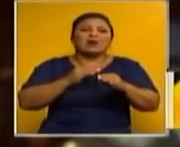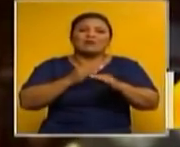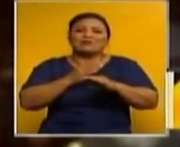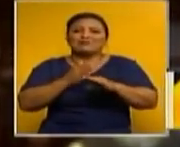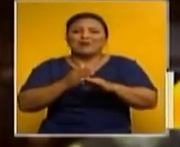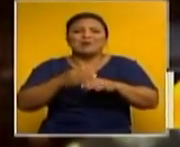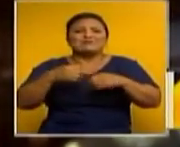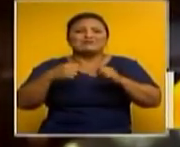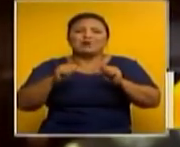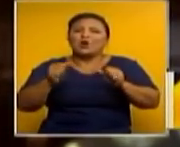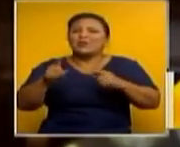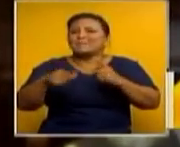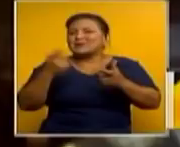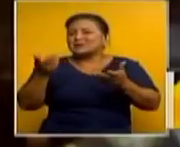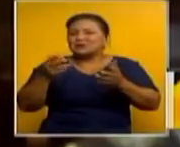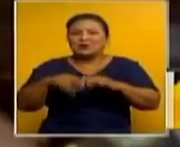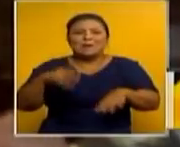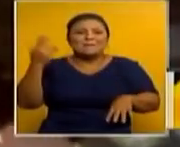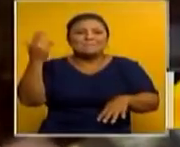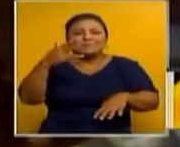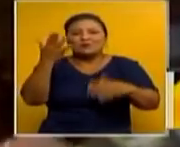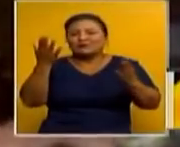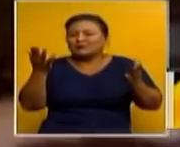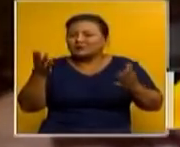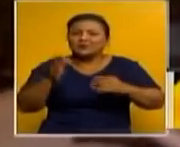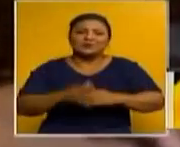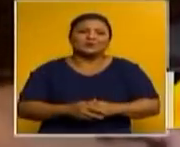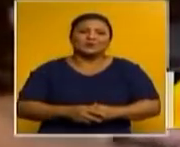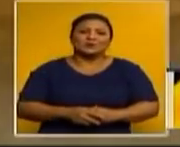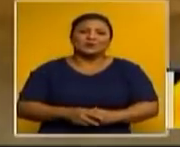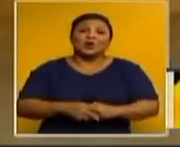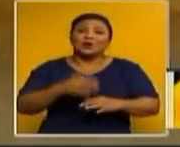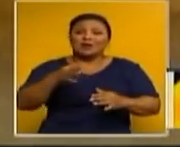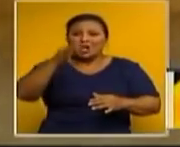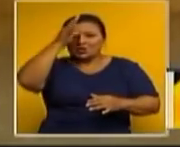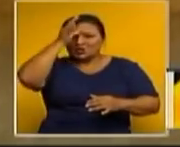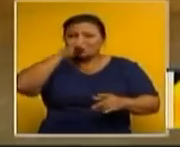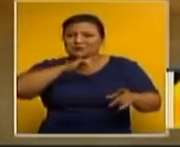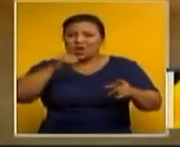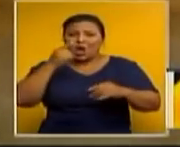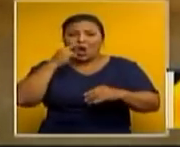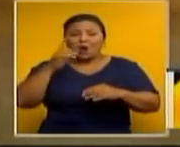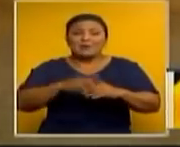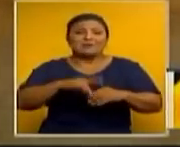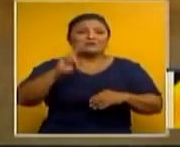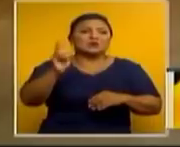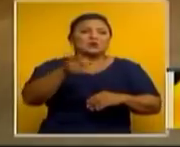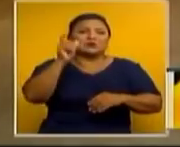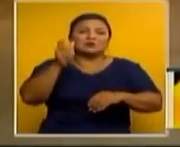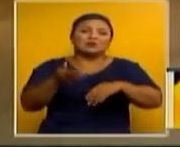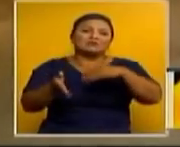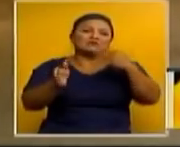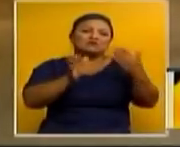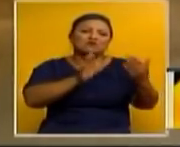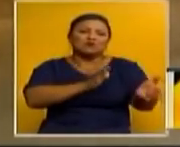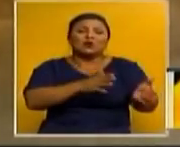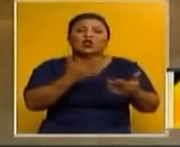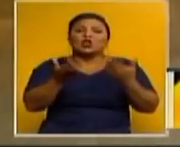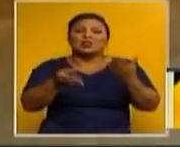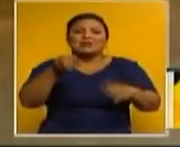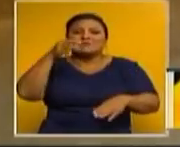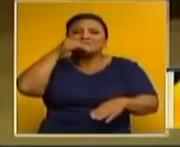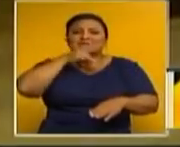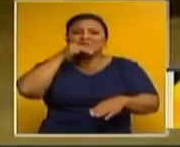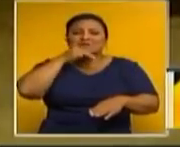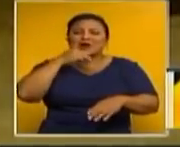esa bala perdida que causa la herida del ciudadano que se encuentra en el momento en el hospital. Esta sería la segunda muerte violenta que se registra en Manta en lo